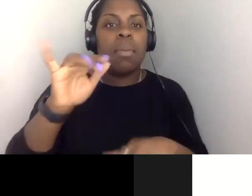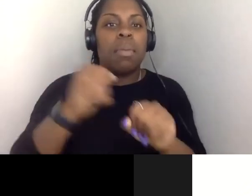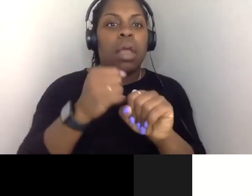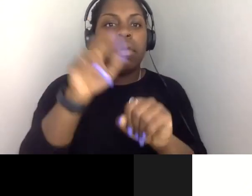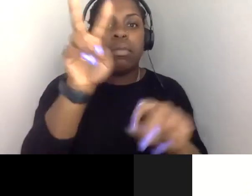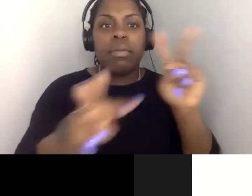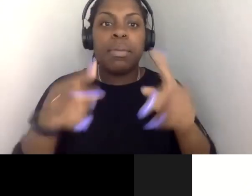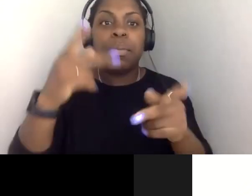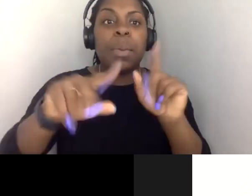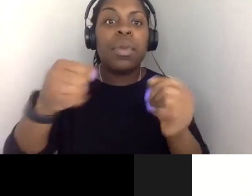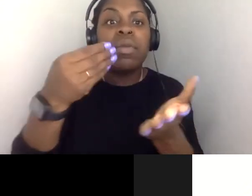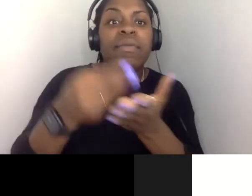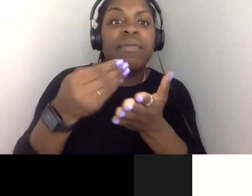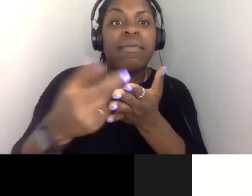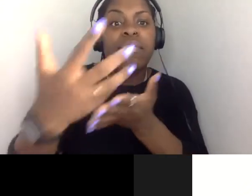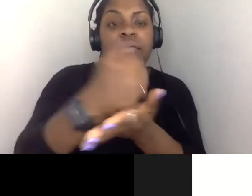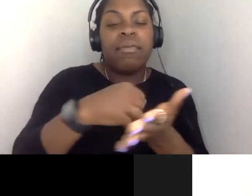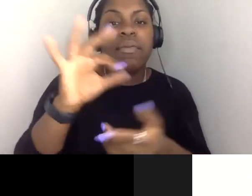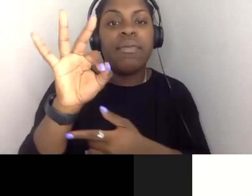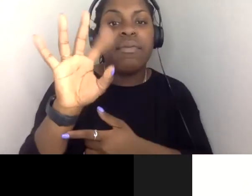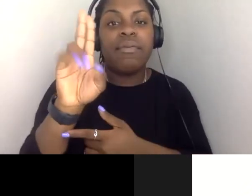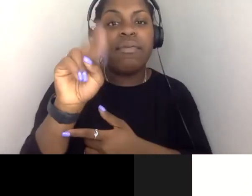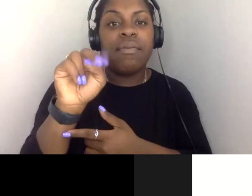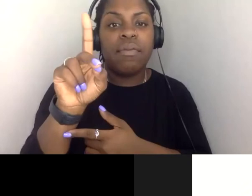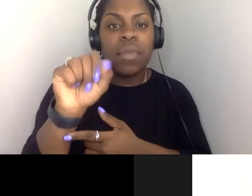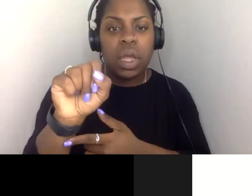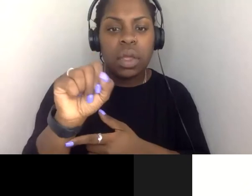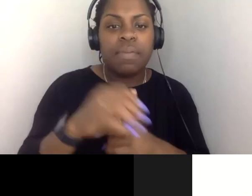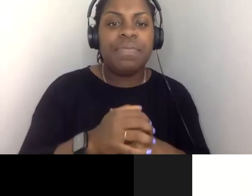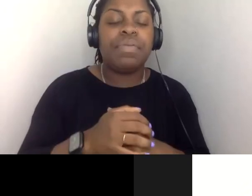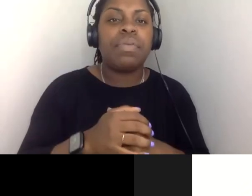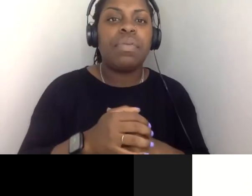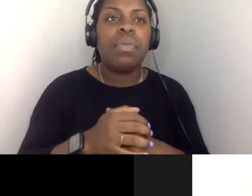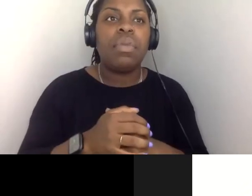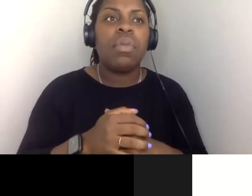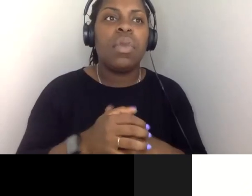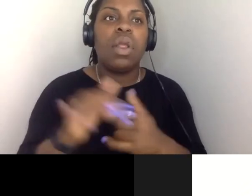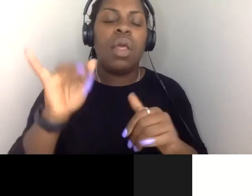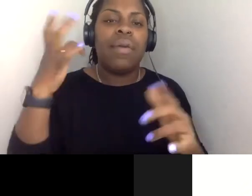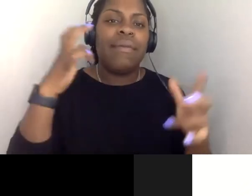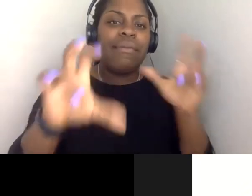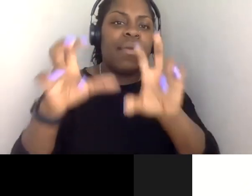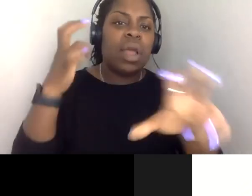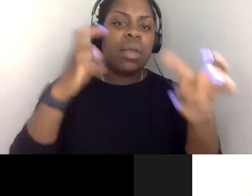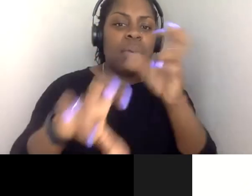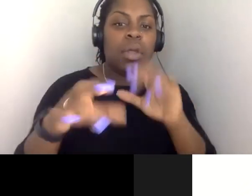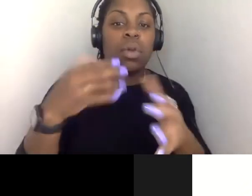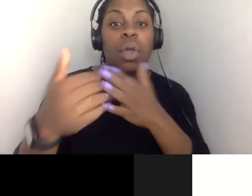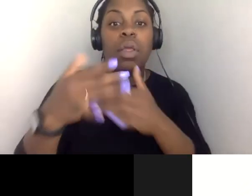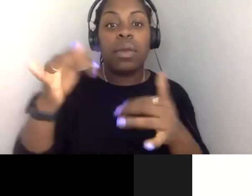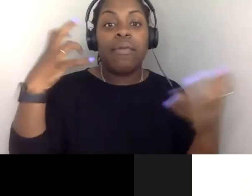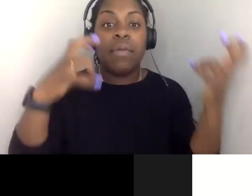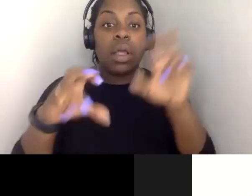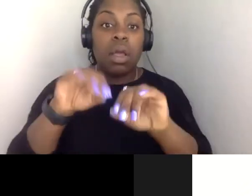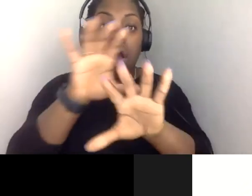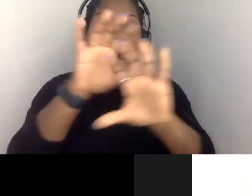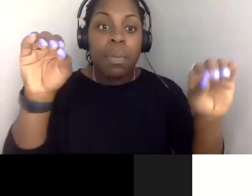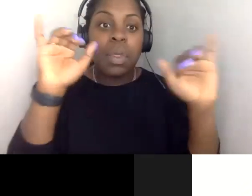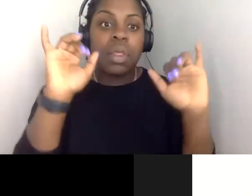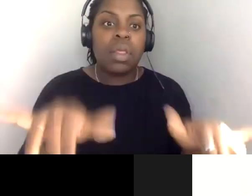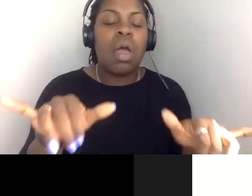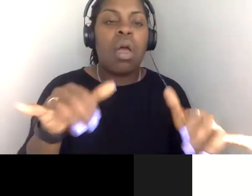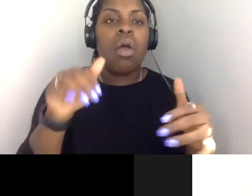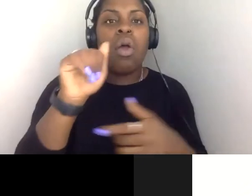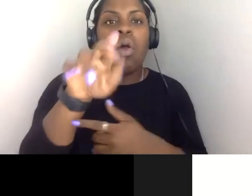llama Investigate, que busca e investiga los fondos de ciertas organizaciones y las inversiones, y se